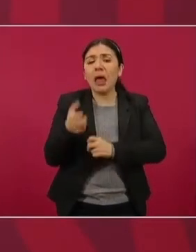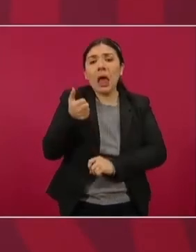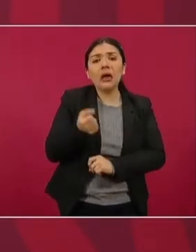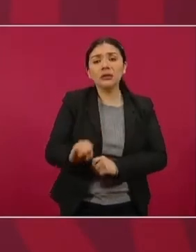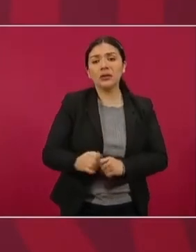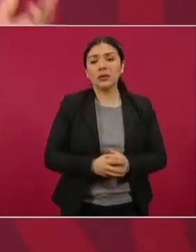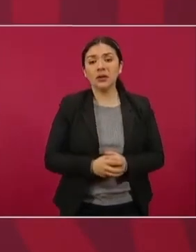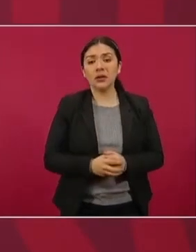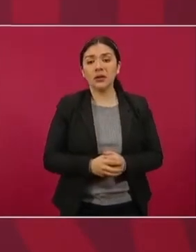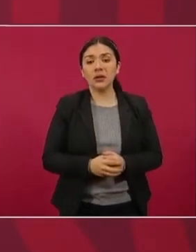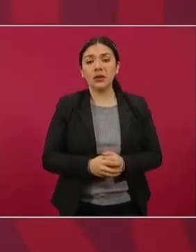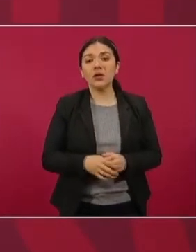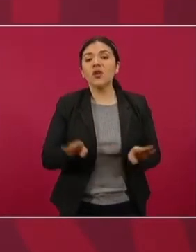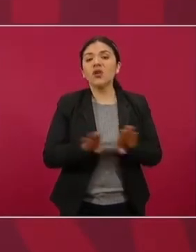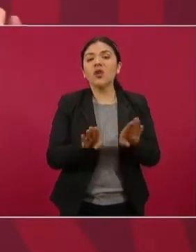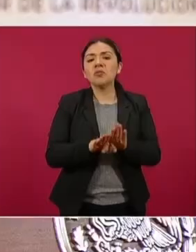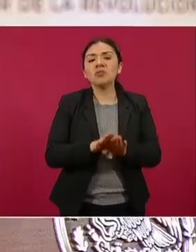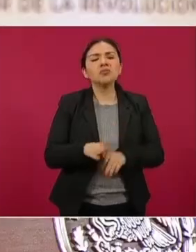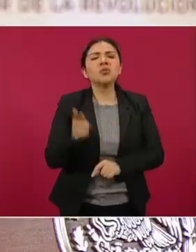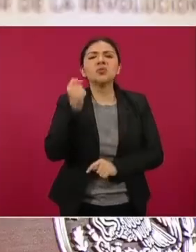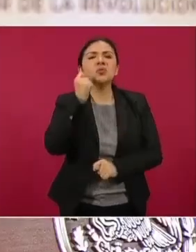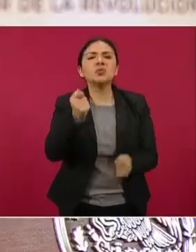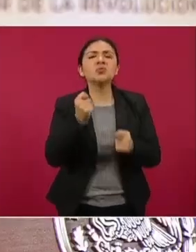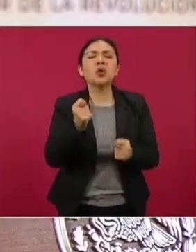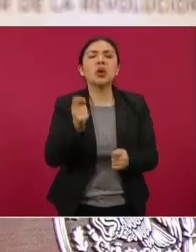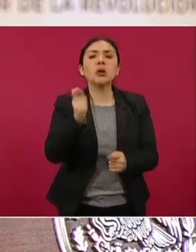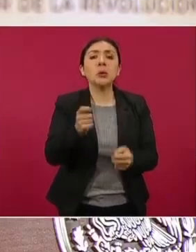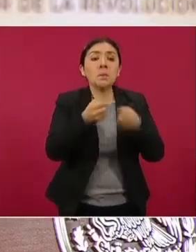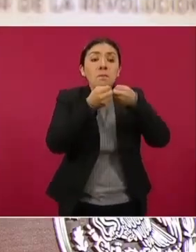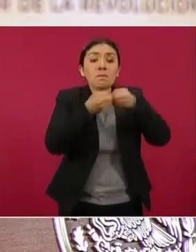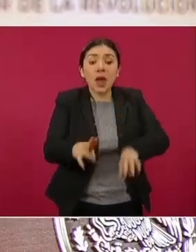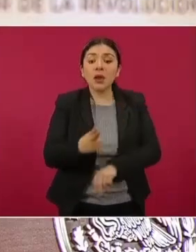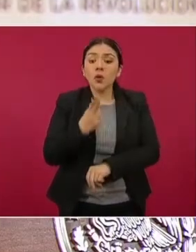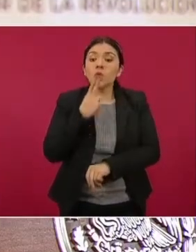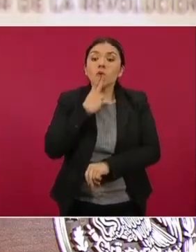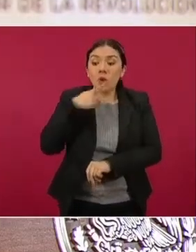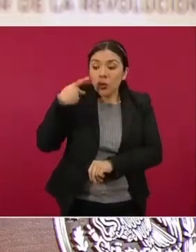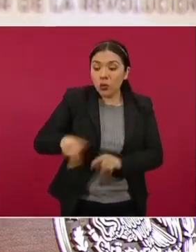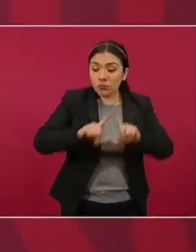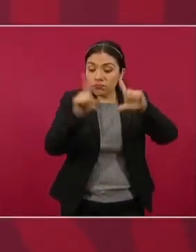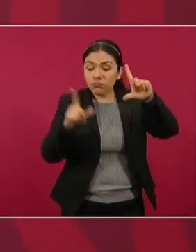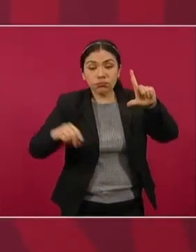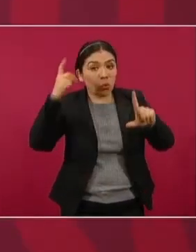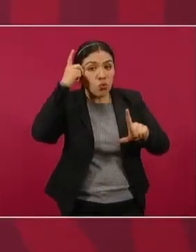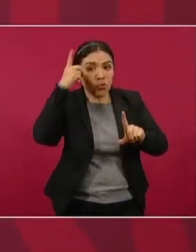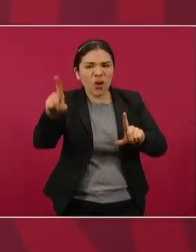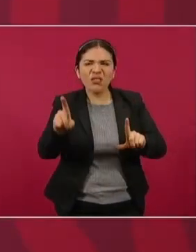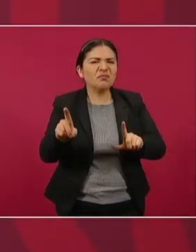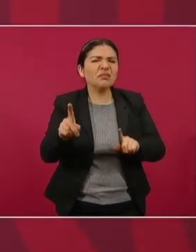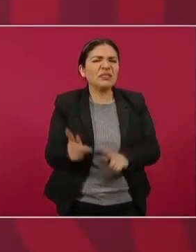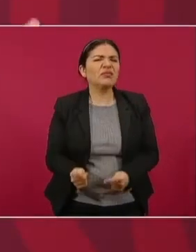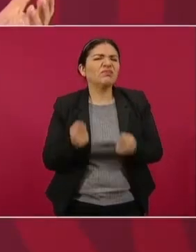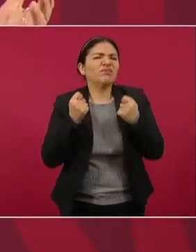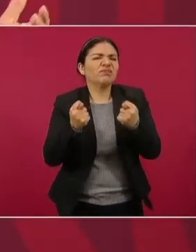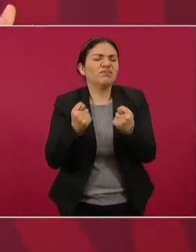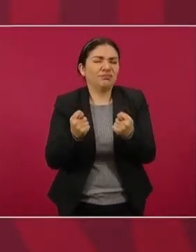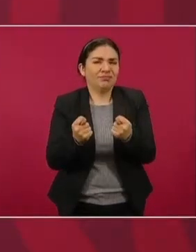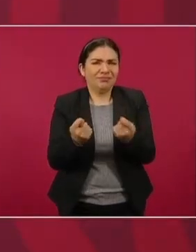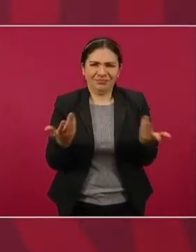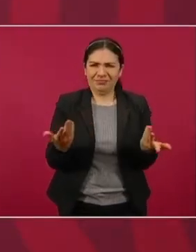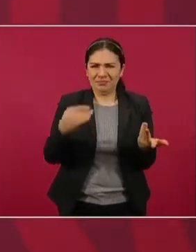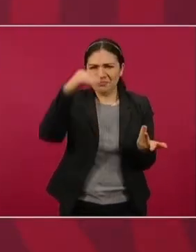y que se perdiera por completo la soberanía del país como el